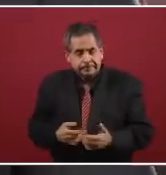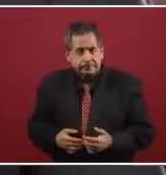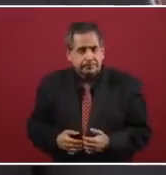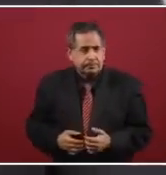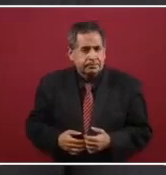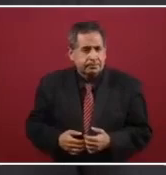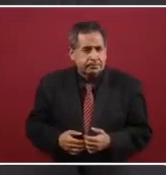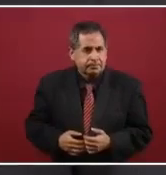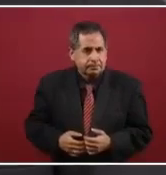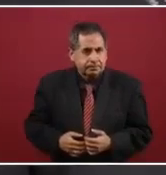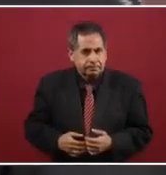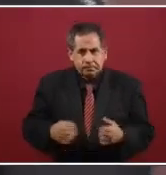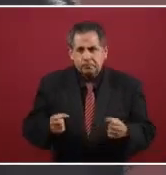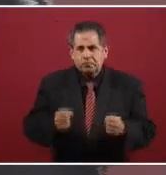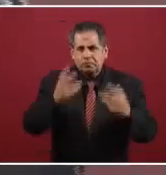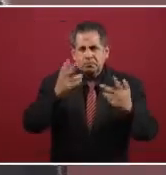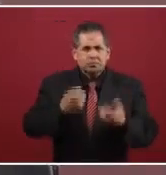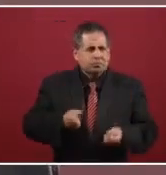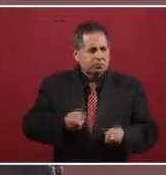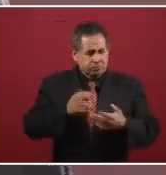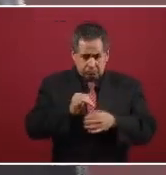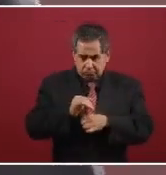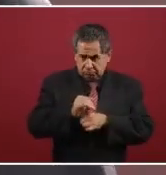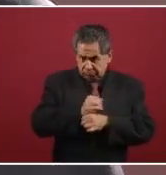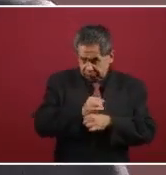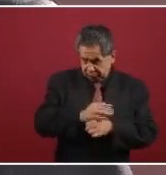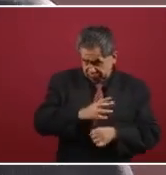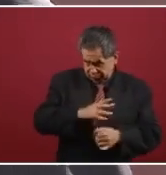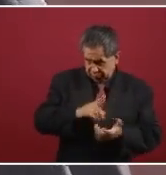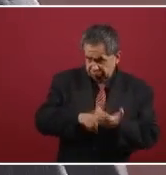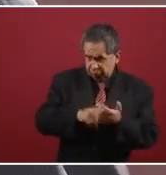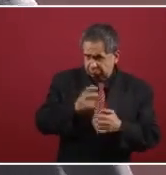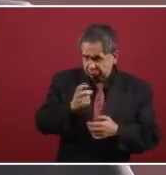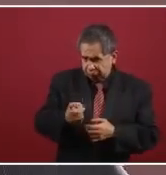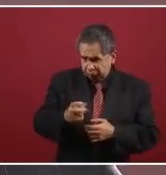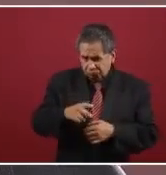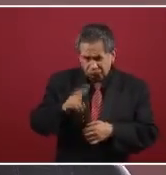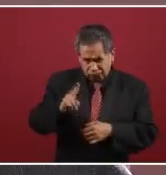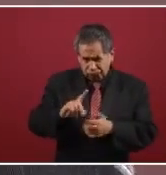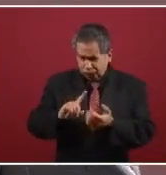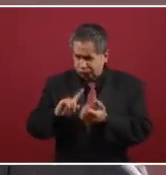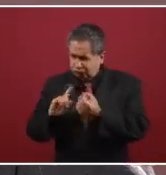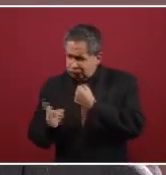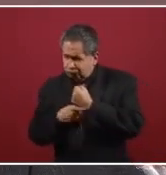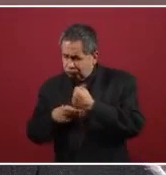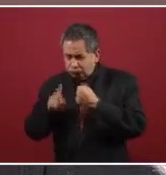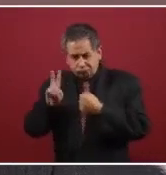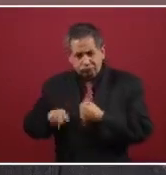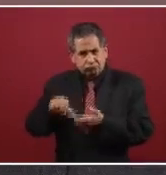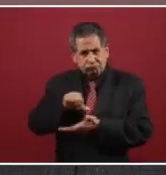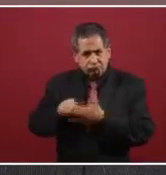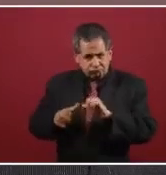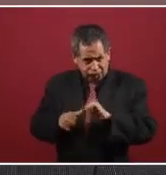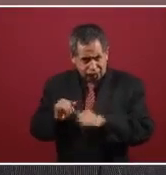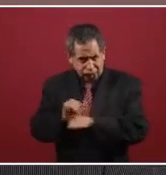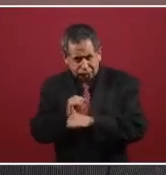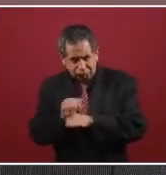¿Cuántos estudios hay sobre la realidad de Centroamérica?